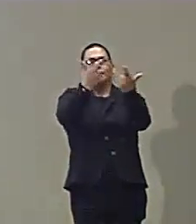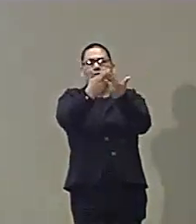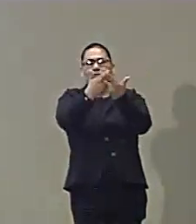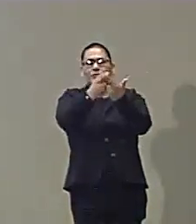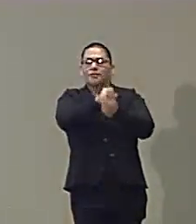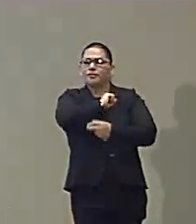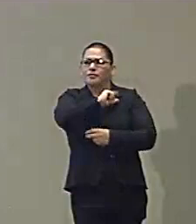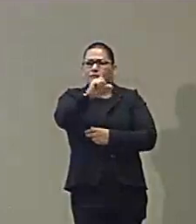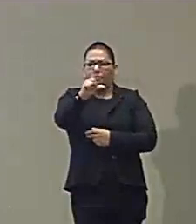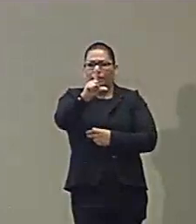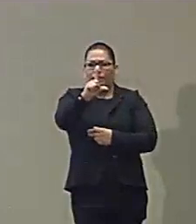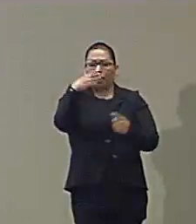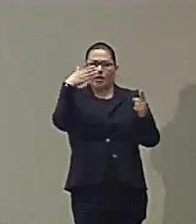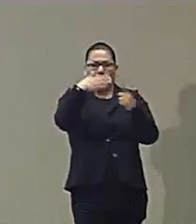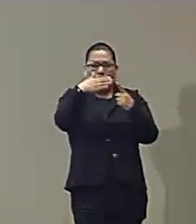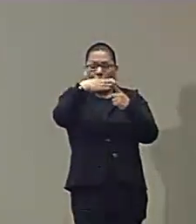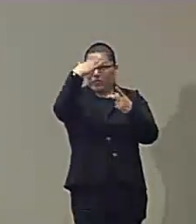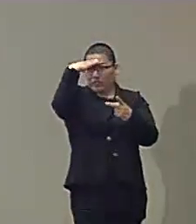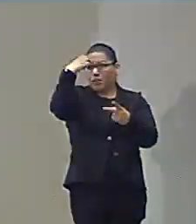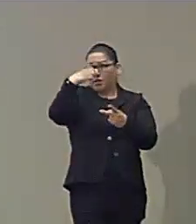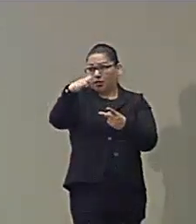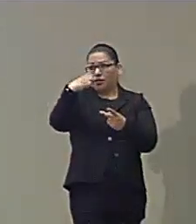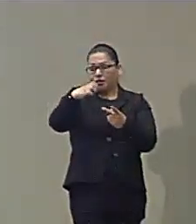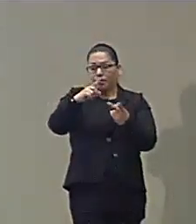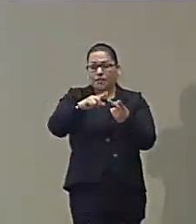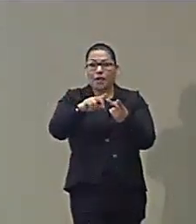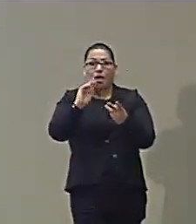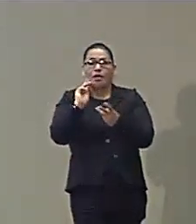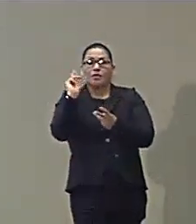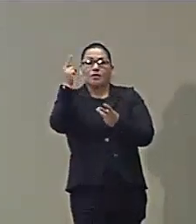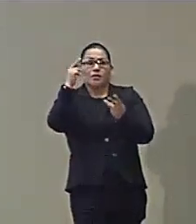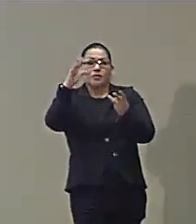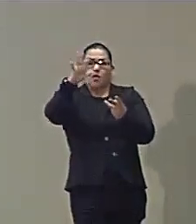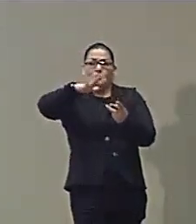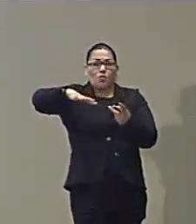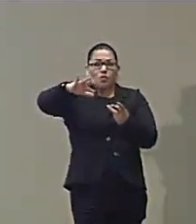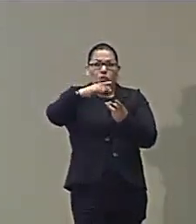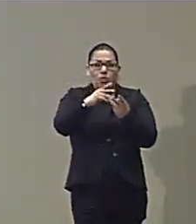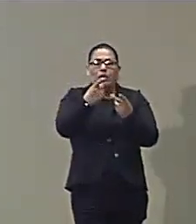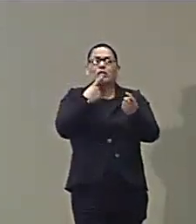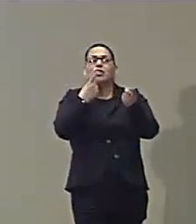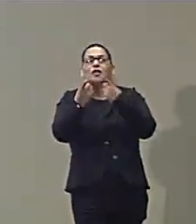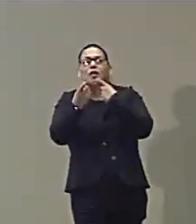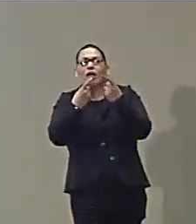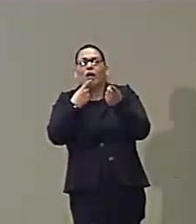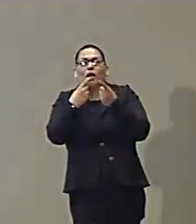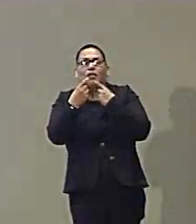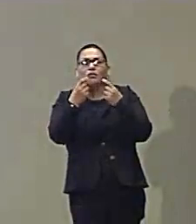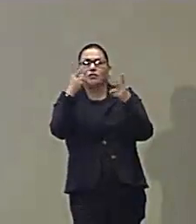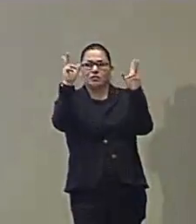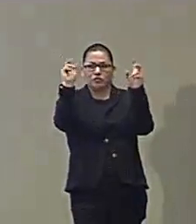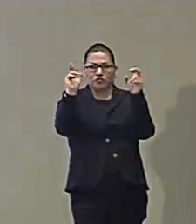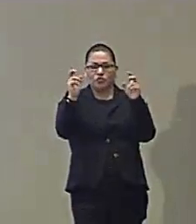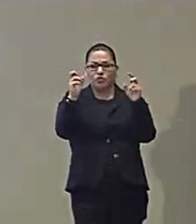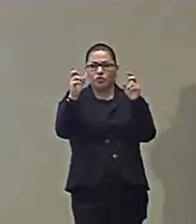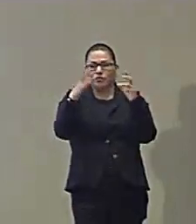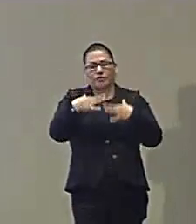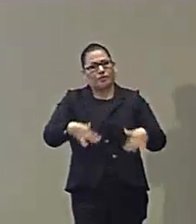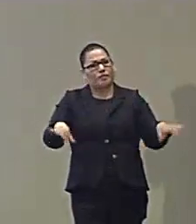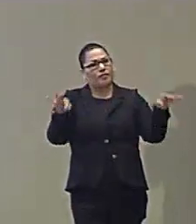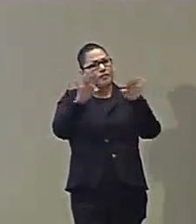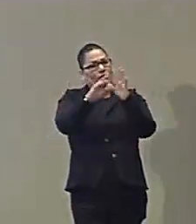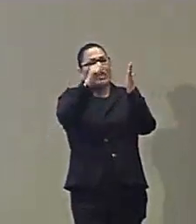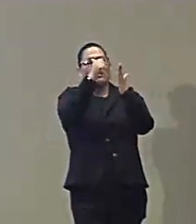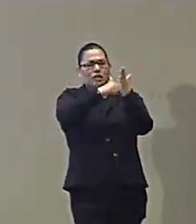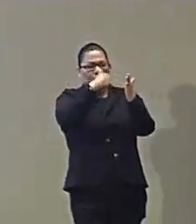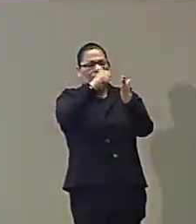especialistas expertos y académicos dialogarán sobre aspectos relevantes de una agenda de trabajo